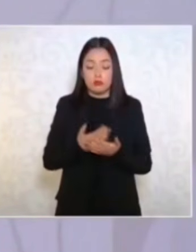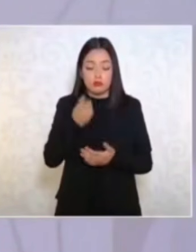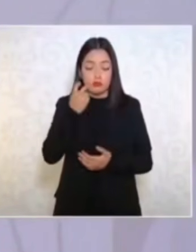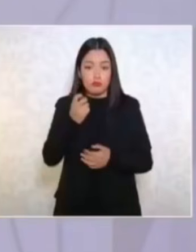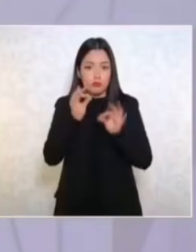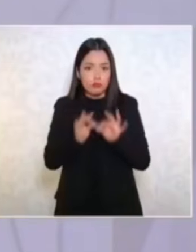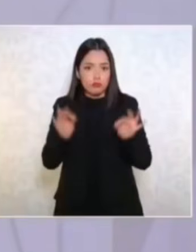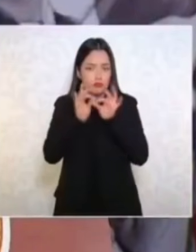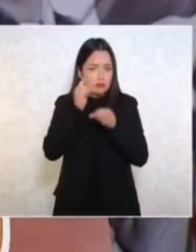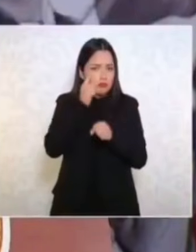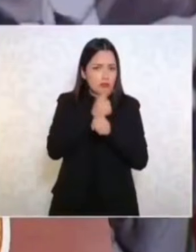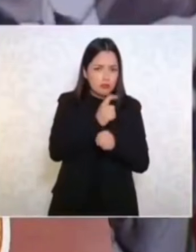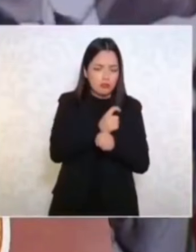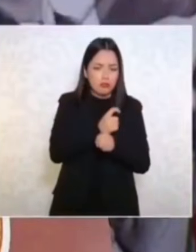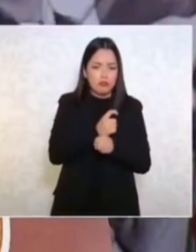pues